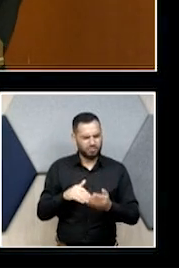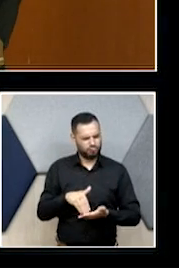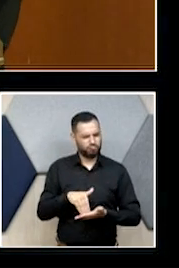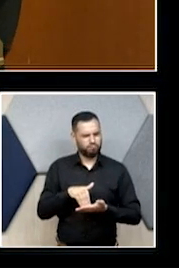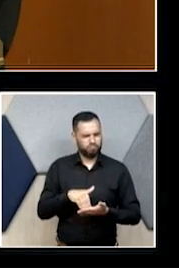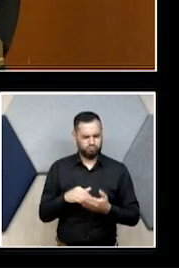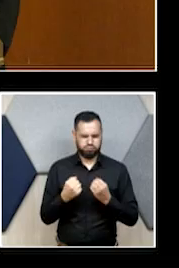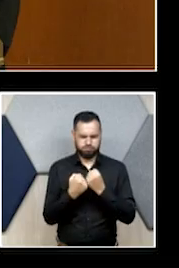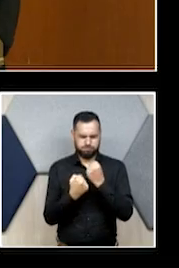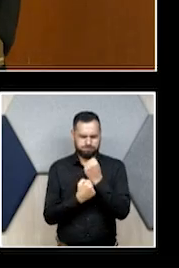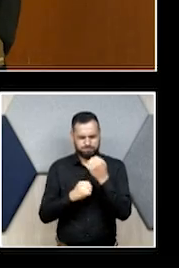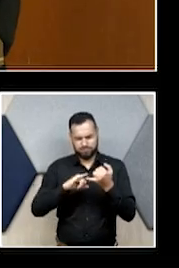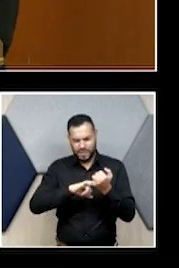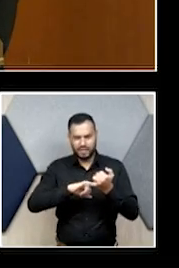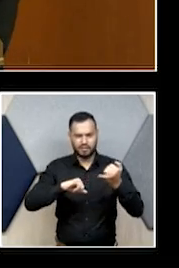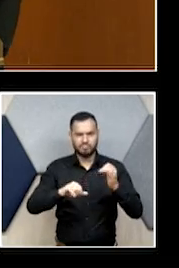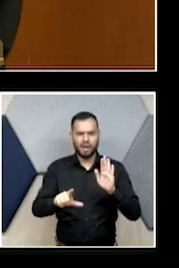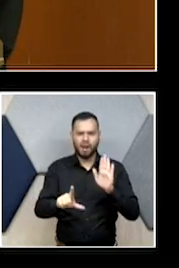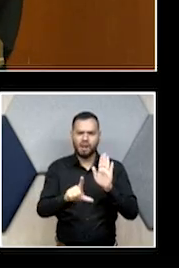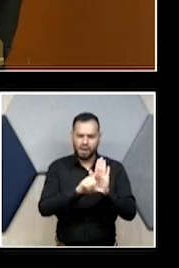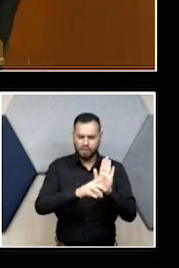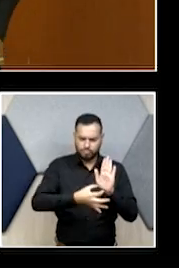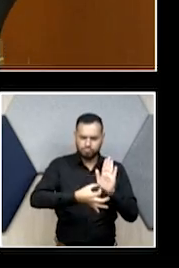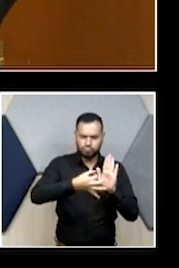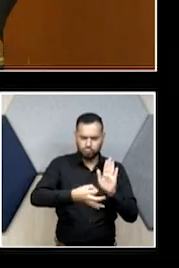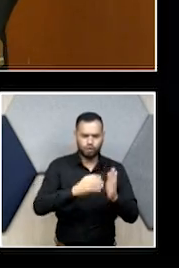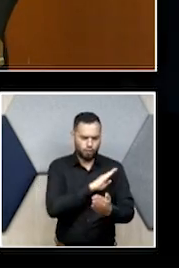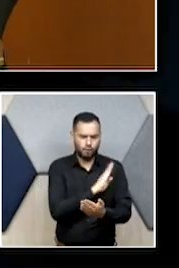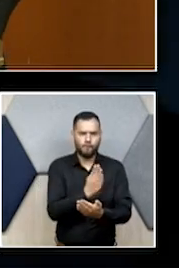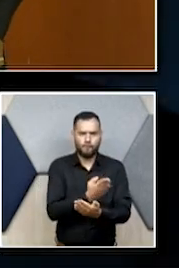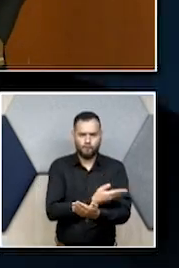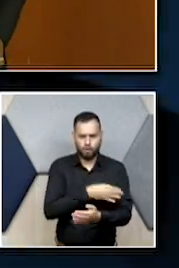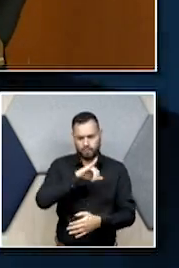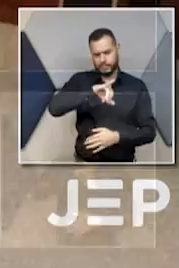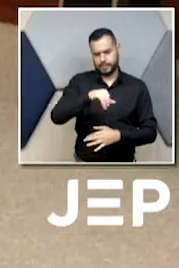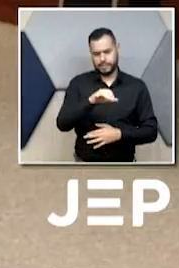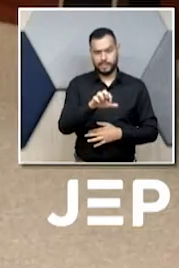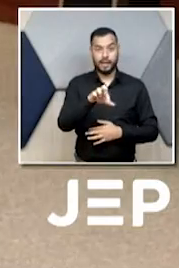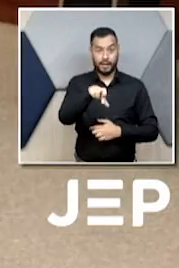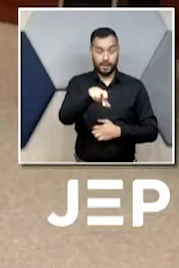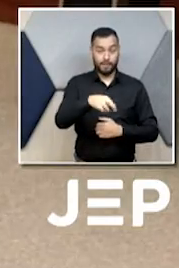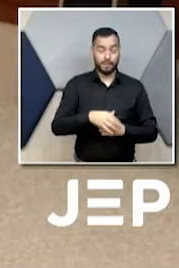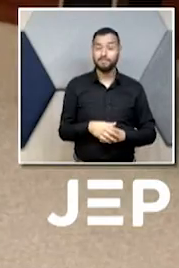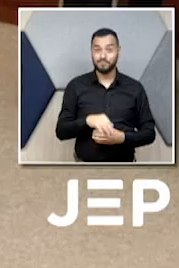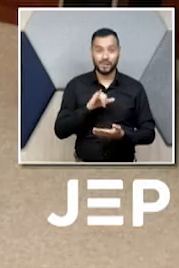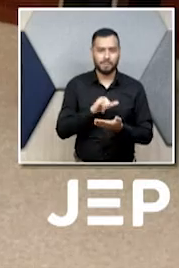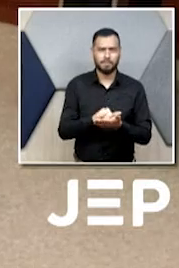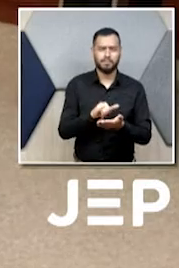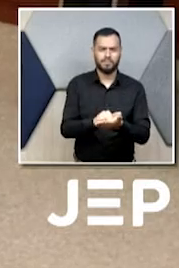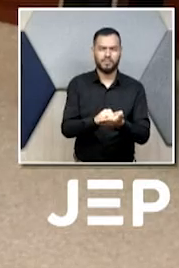de legitimidad y fortaleza de esta jurisdicción. Asimismo,